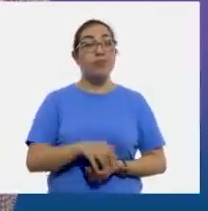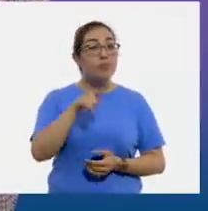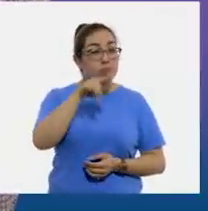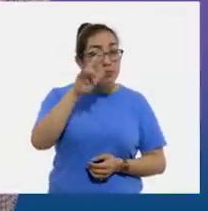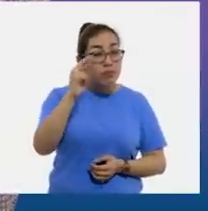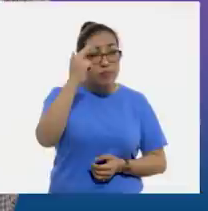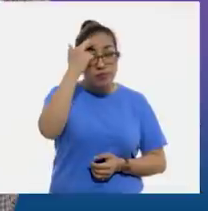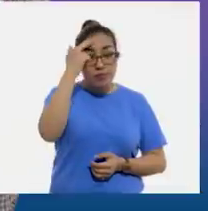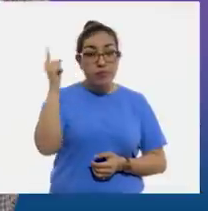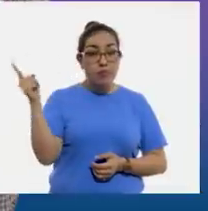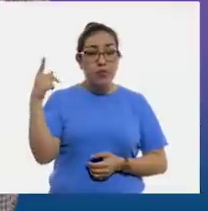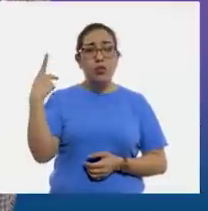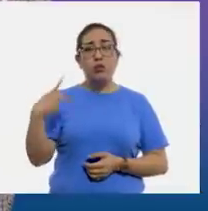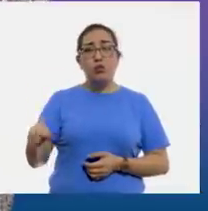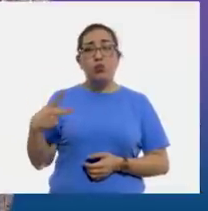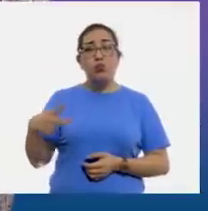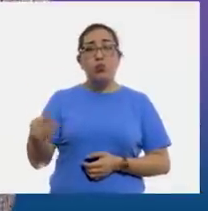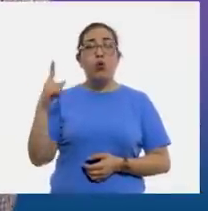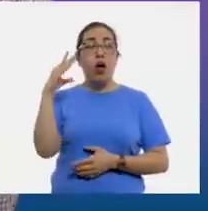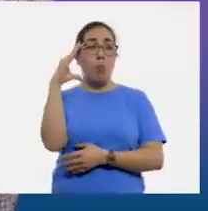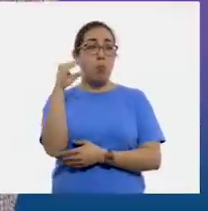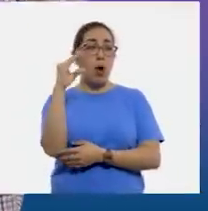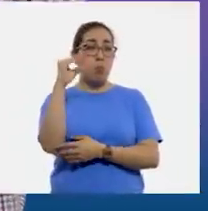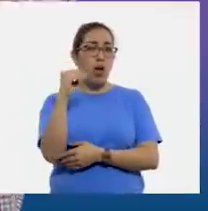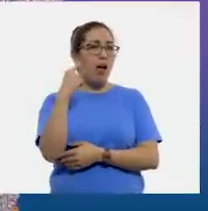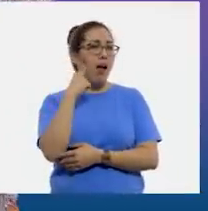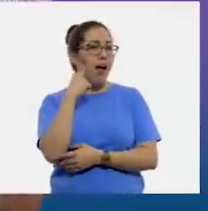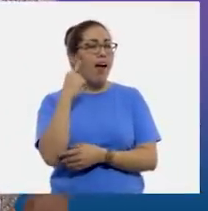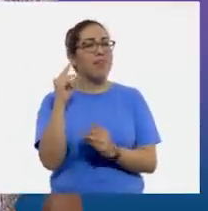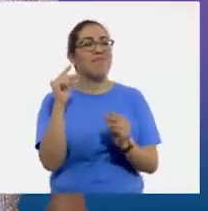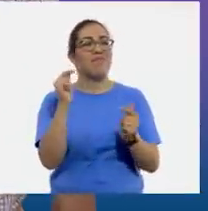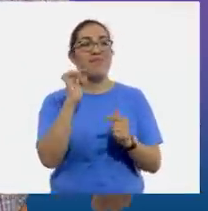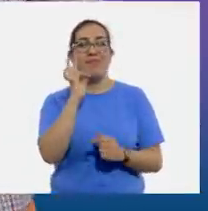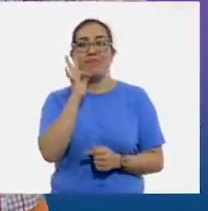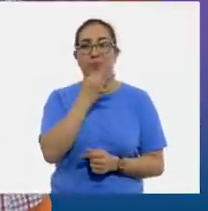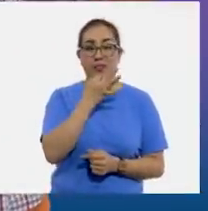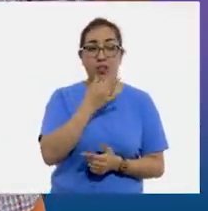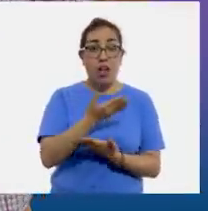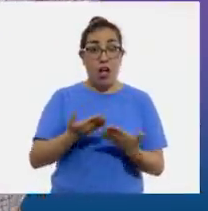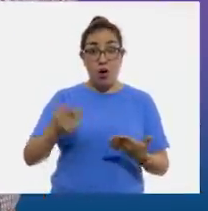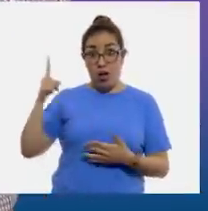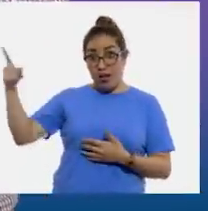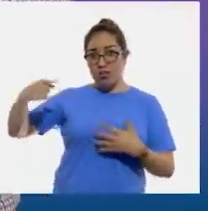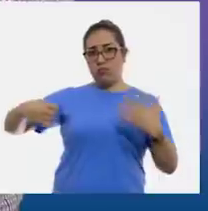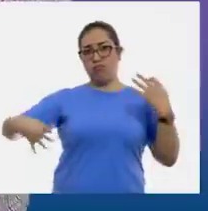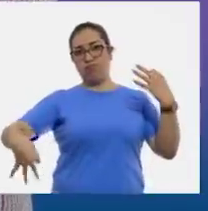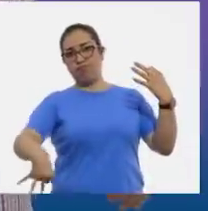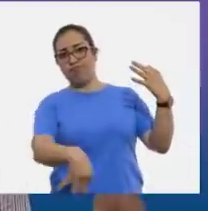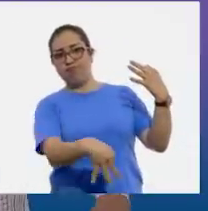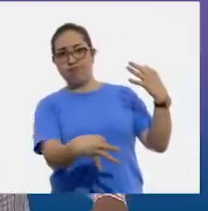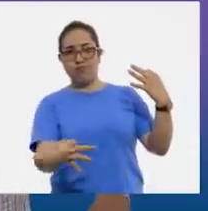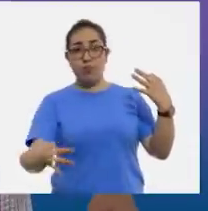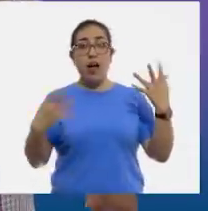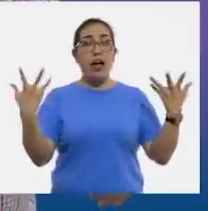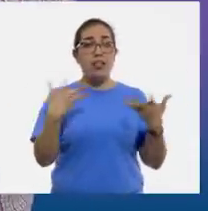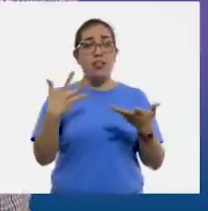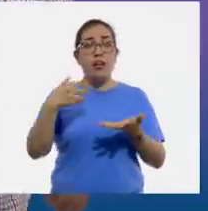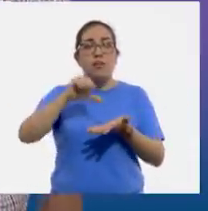¿Recuerdas que el sonido del pato es corto? Bien. Ahora, cuando miremos al grave contrabajo, nos